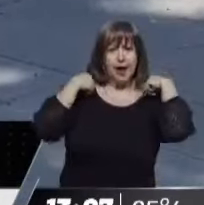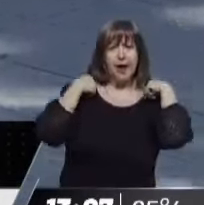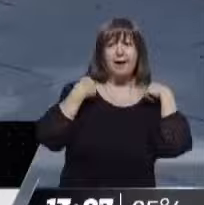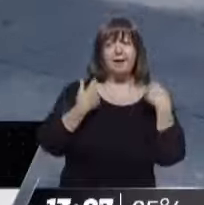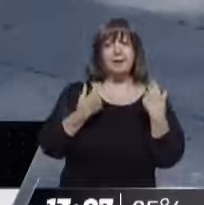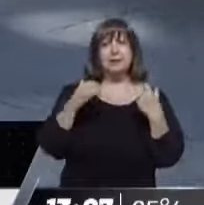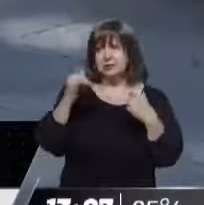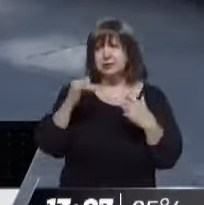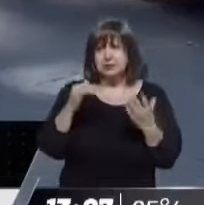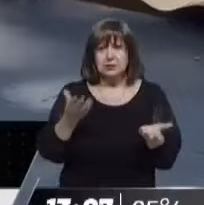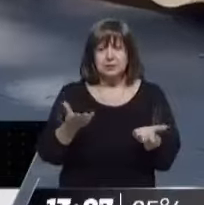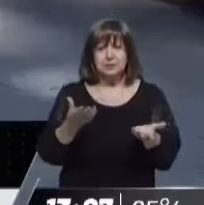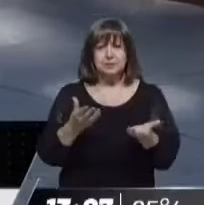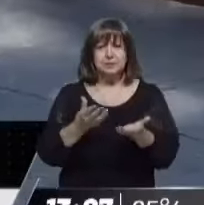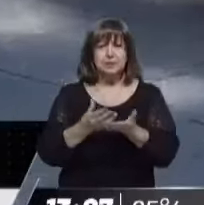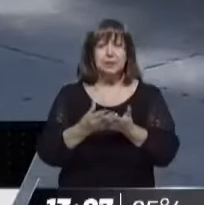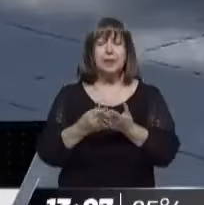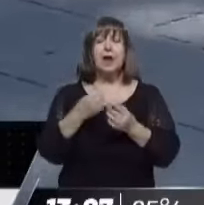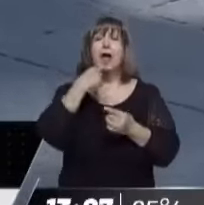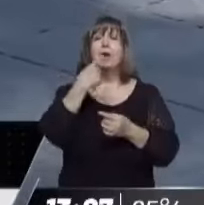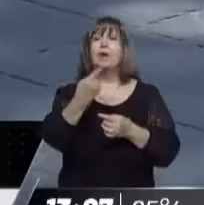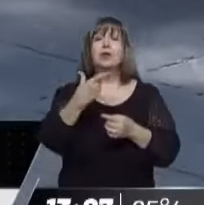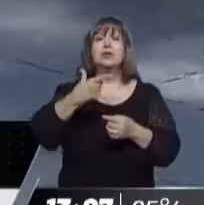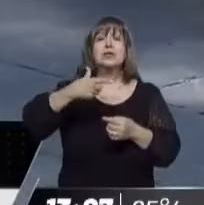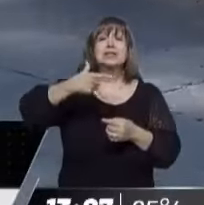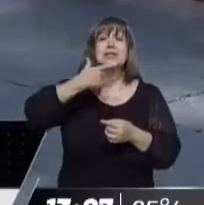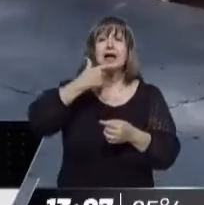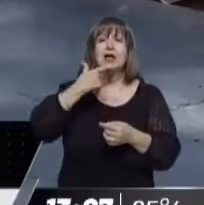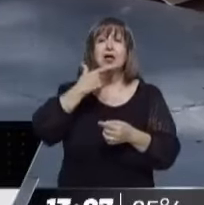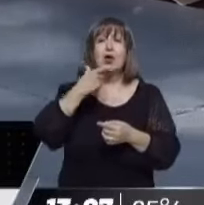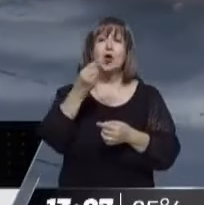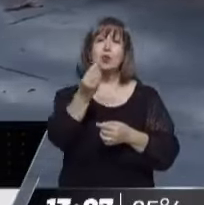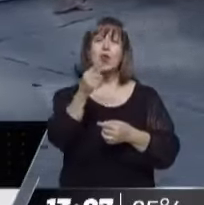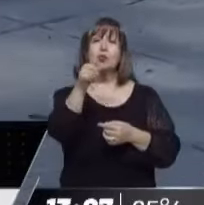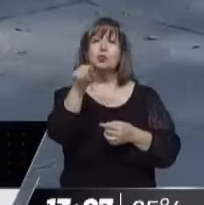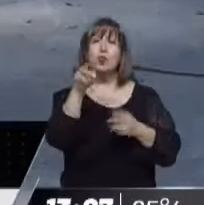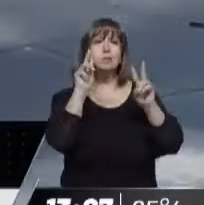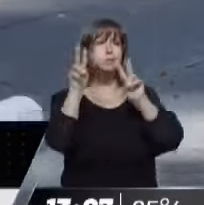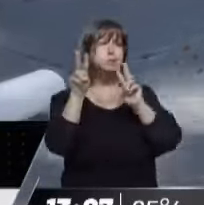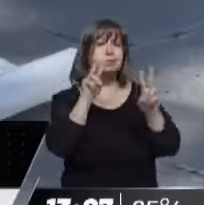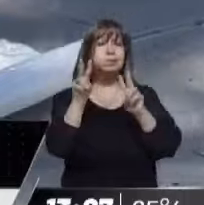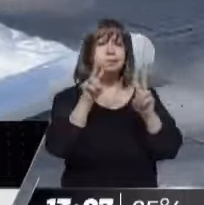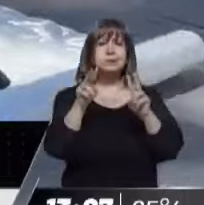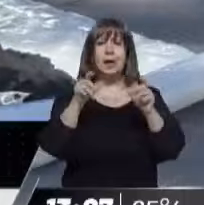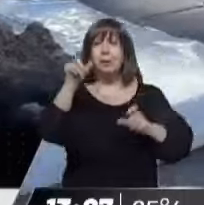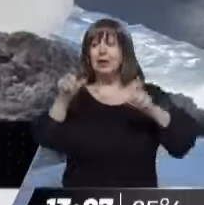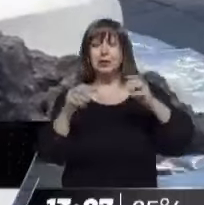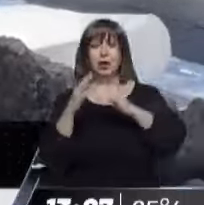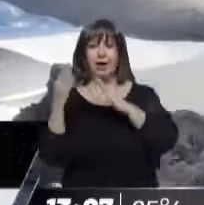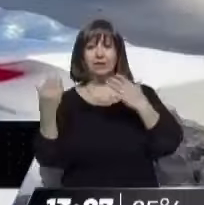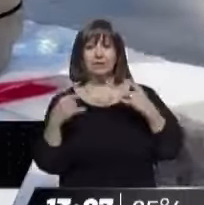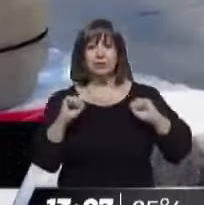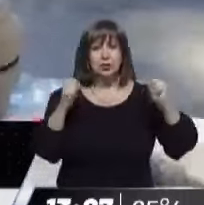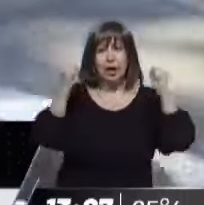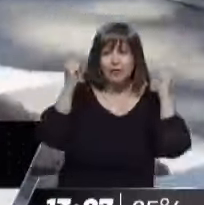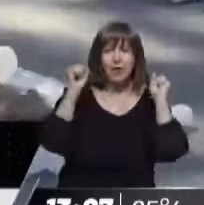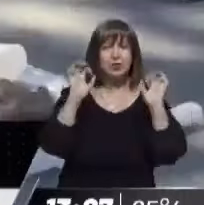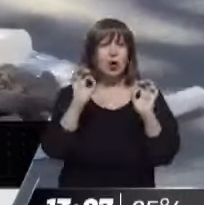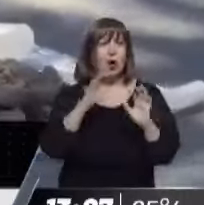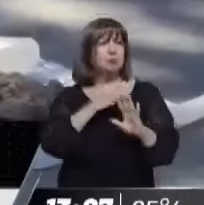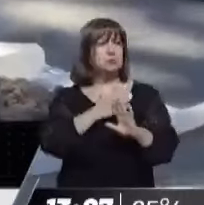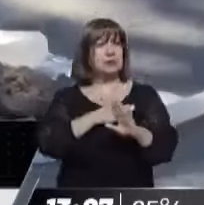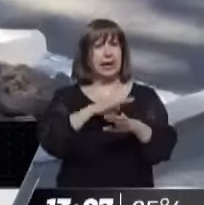sí. ¿Cuál es el clima? Sí, sí, sí. ¿Tranquilidad, tensión por parte de esas personas que están mirando más o menos? ¿Qué ves vos, qué se